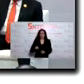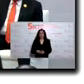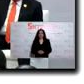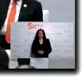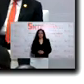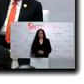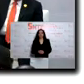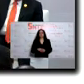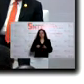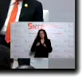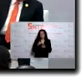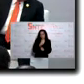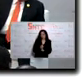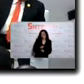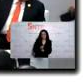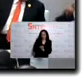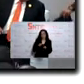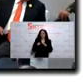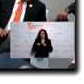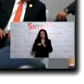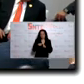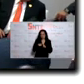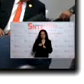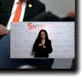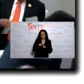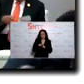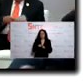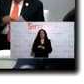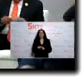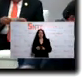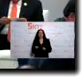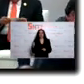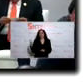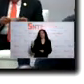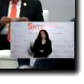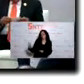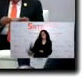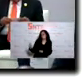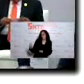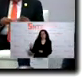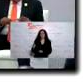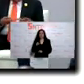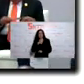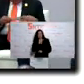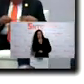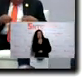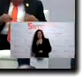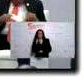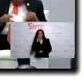Esta es más positiva, una pareja así con su guaguita recién nacida.